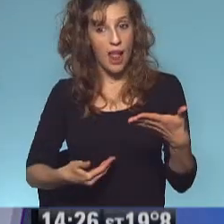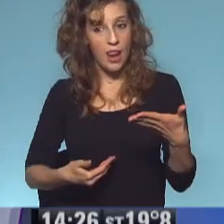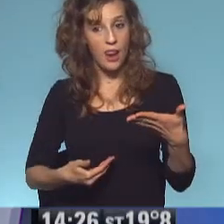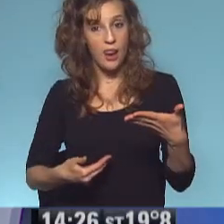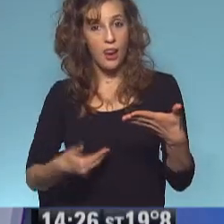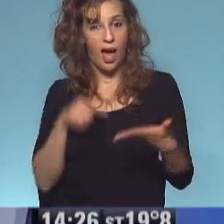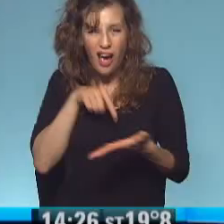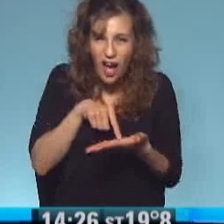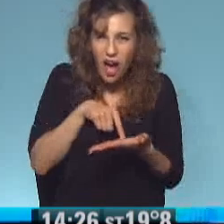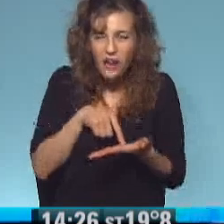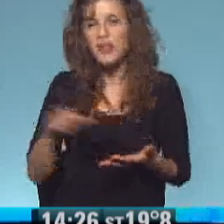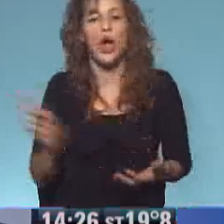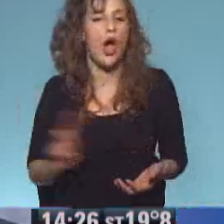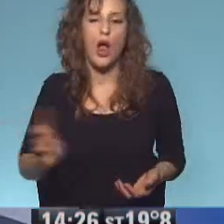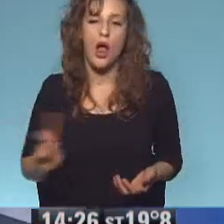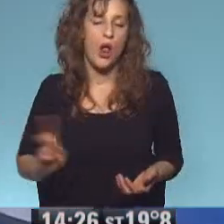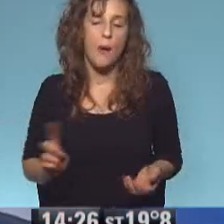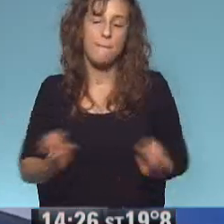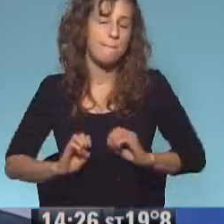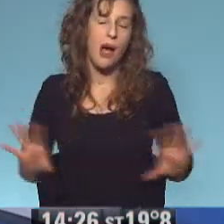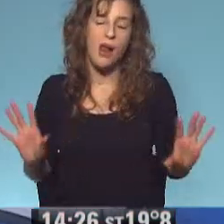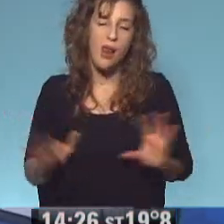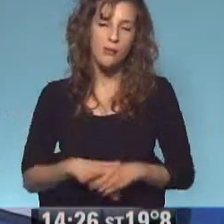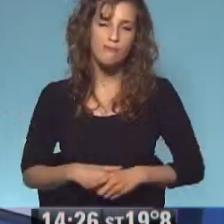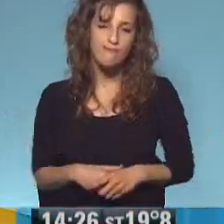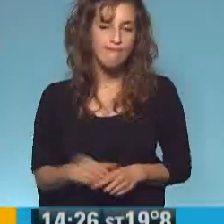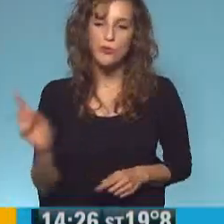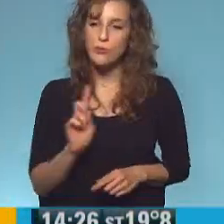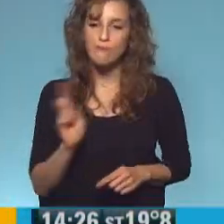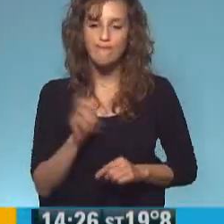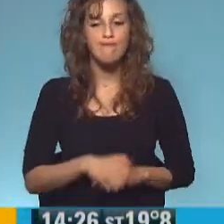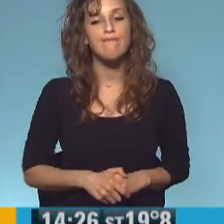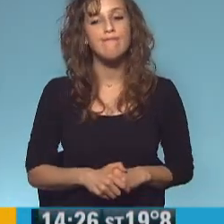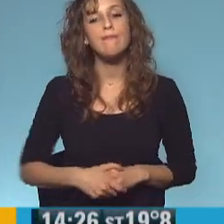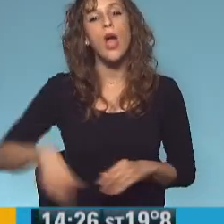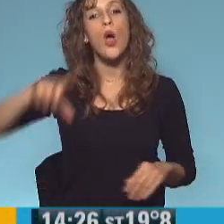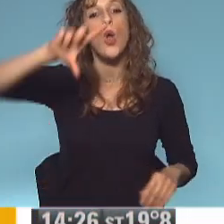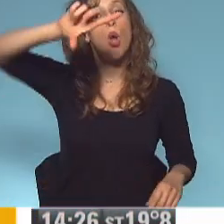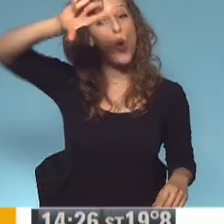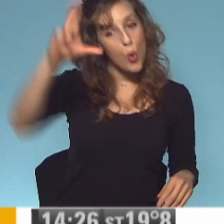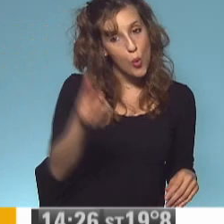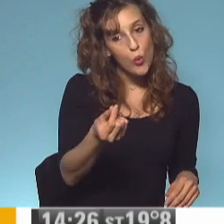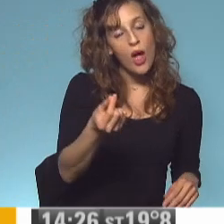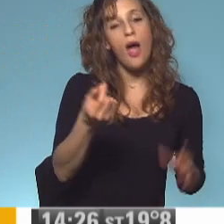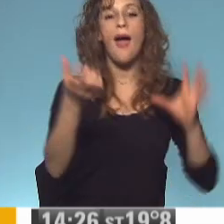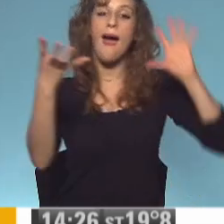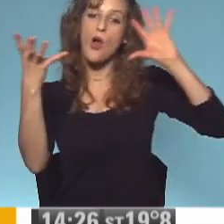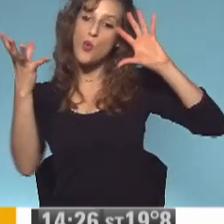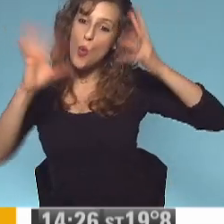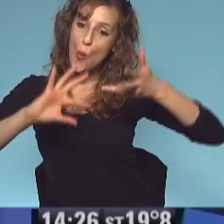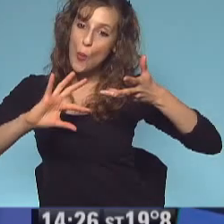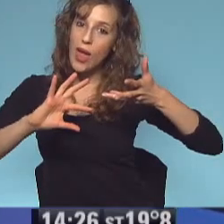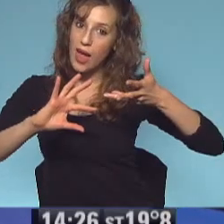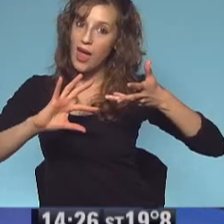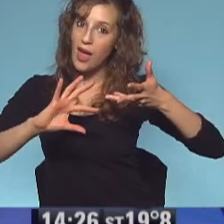¿Bajaron hoy? No, ya quedó mal. Ya nos quedó medio mal. La luna y una nube de algodón. Ahí vamos, ¿eh? Pará que